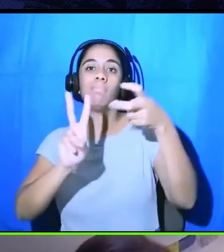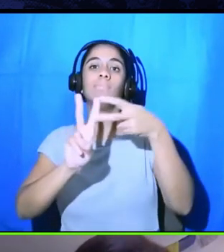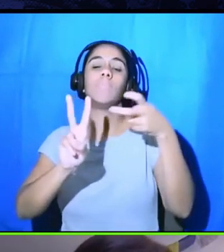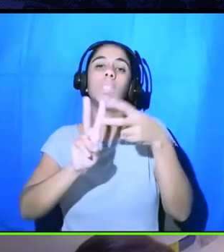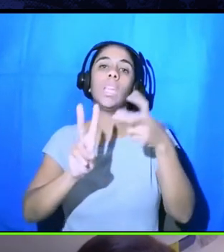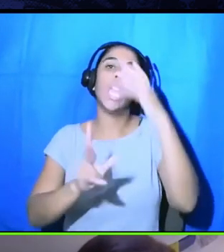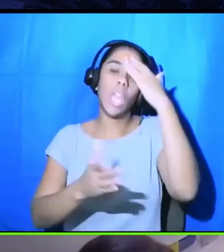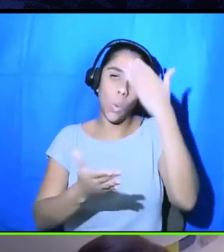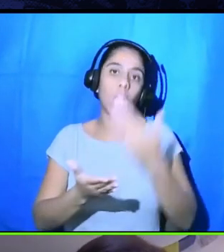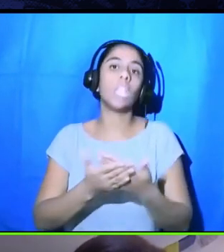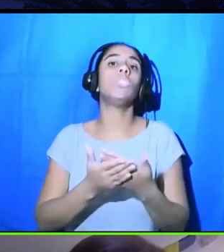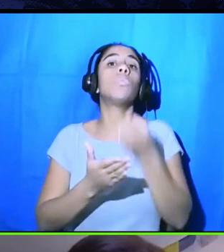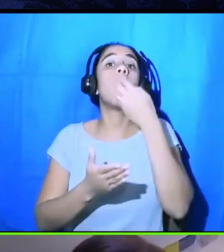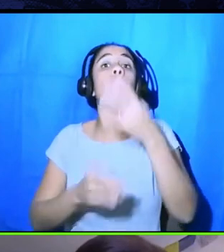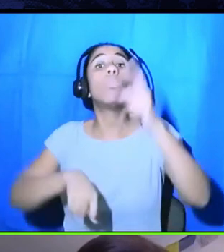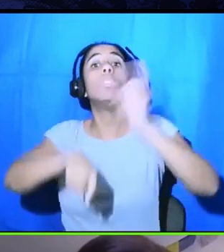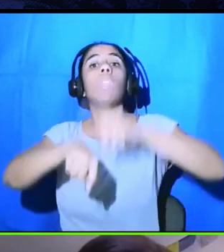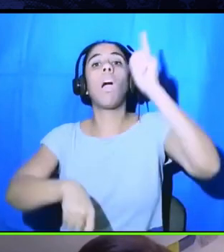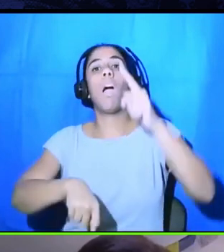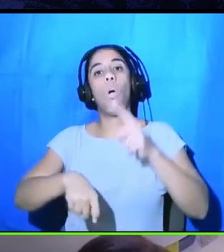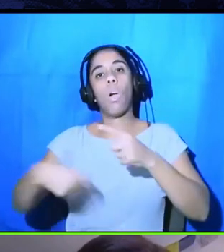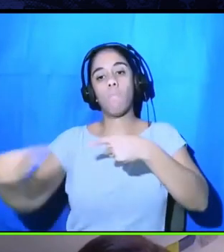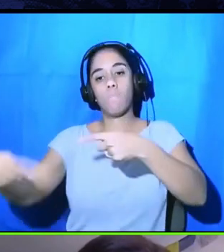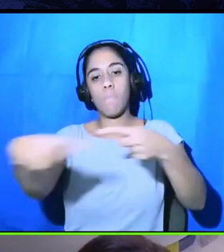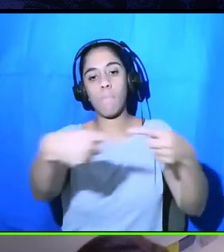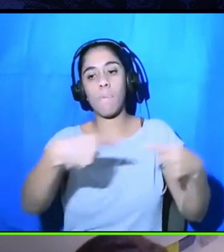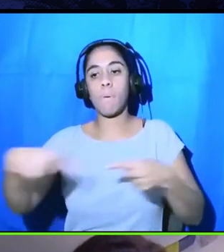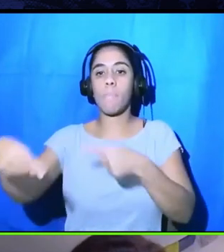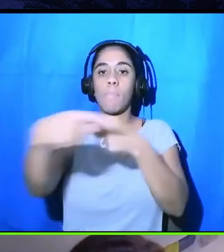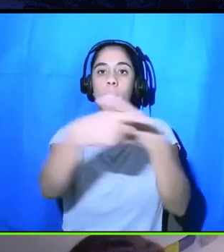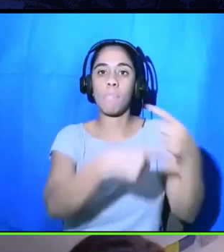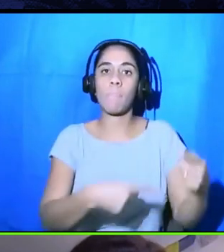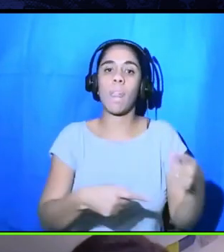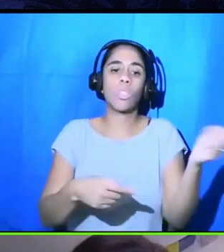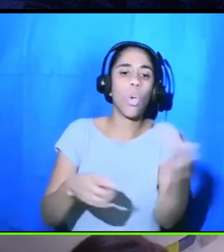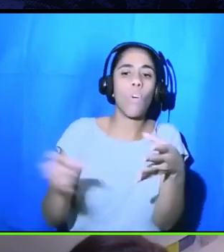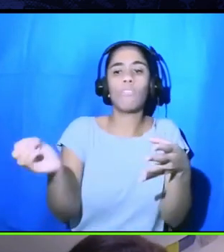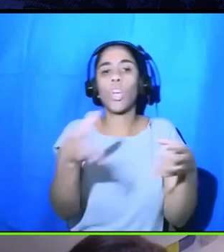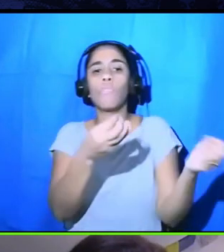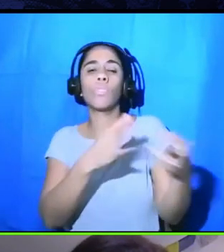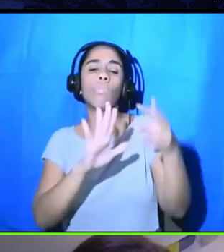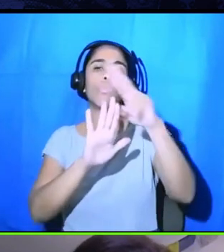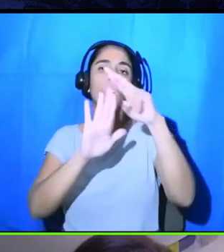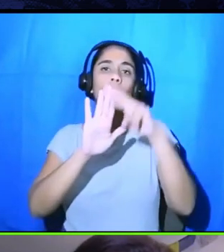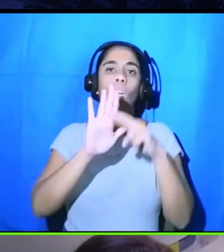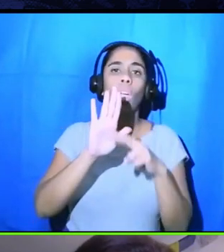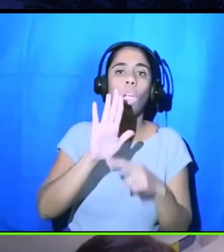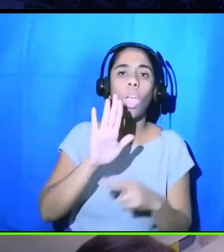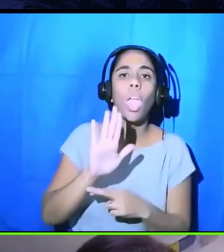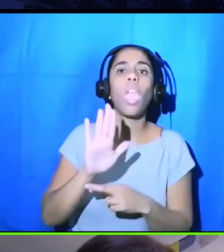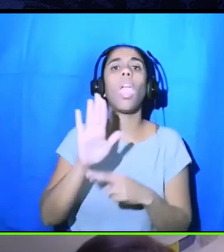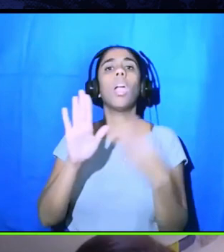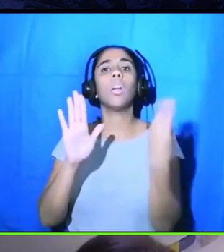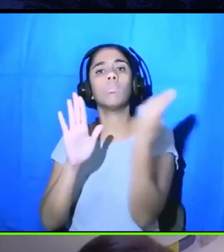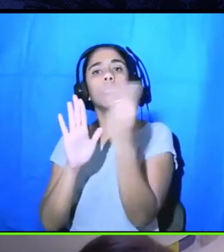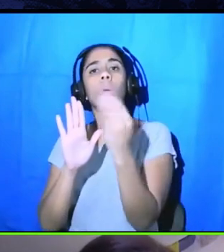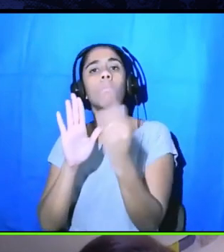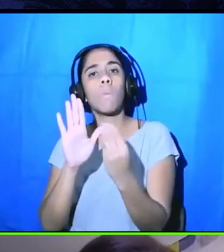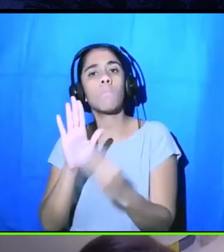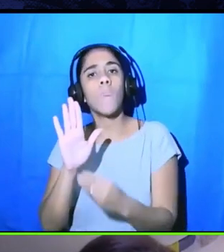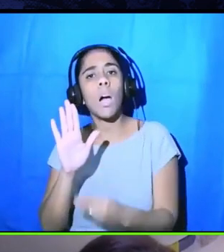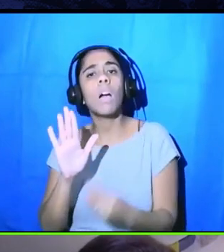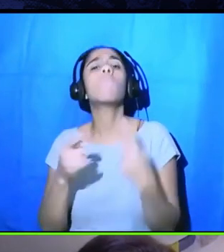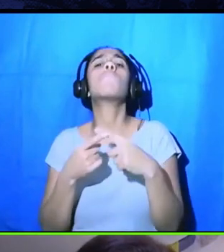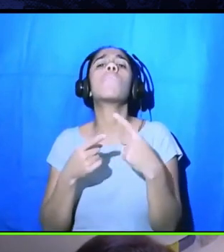torno a la nueva norma constitucional a la nueva constitución creo que cada uno habla del lugar que ocupa en el mundo